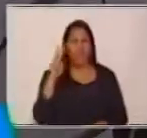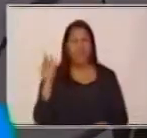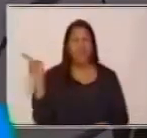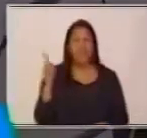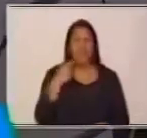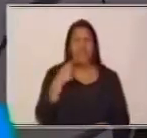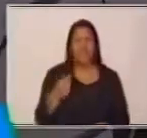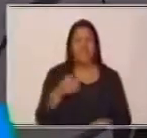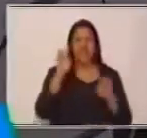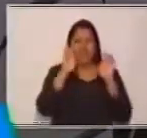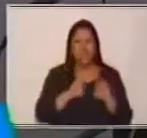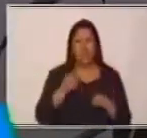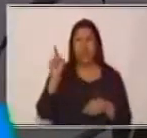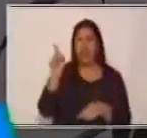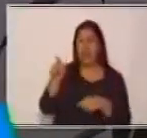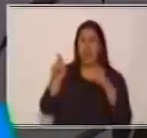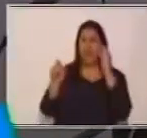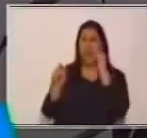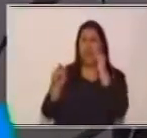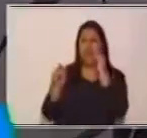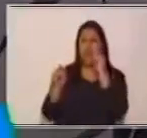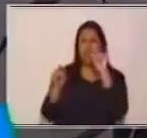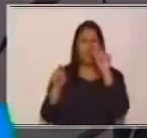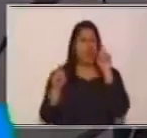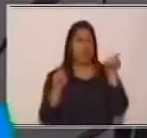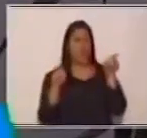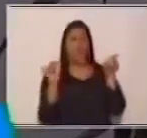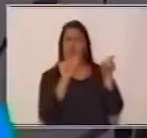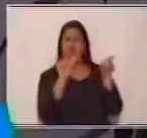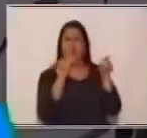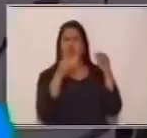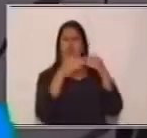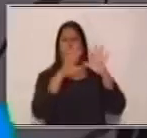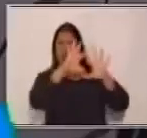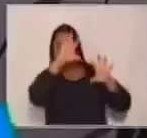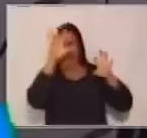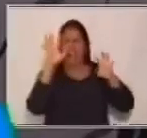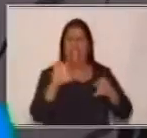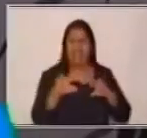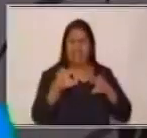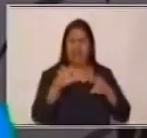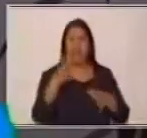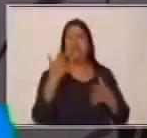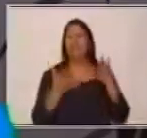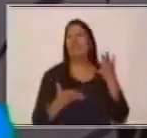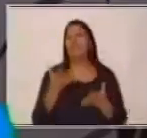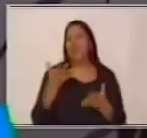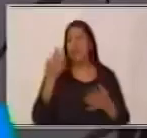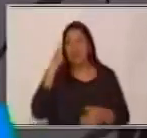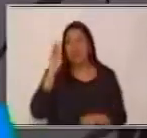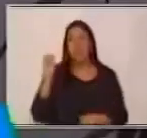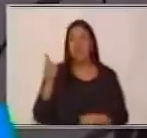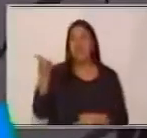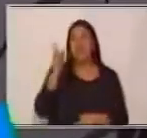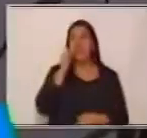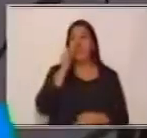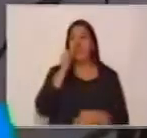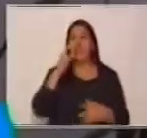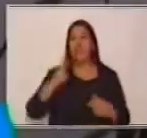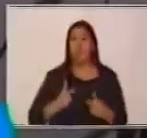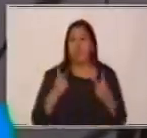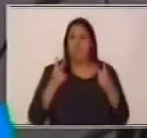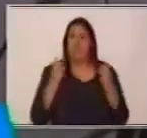Puede ser que sea porque es una persona valiente o también porque sea una persona un tanto